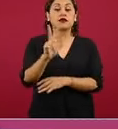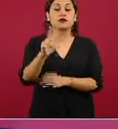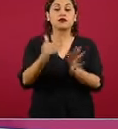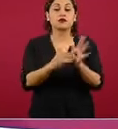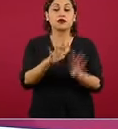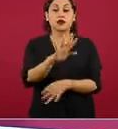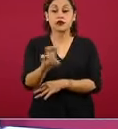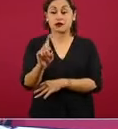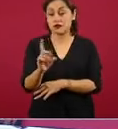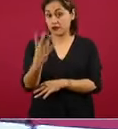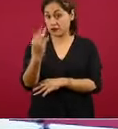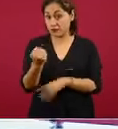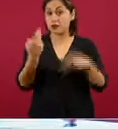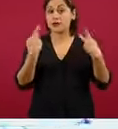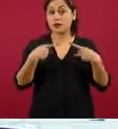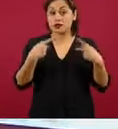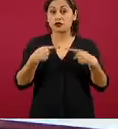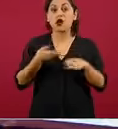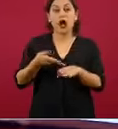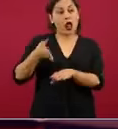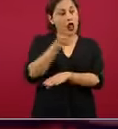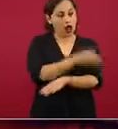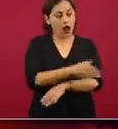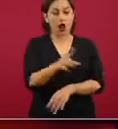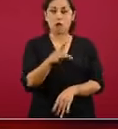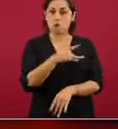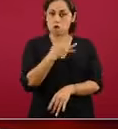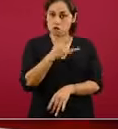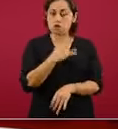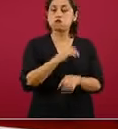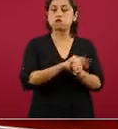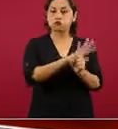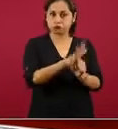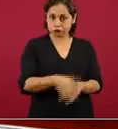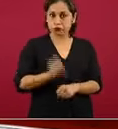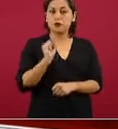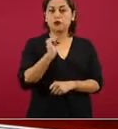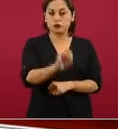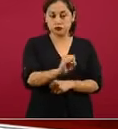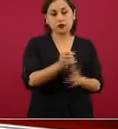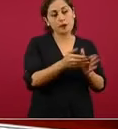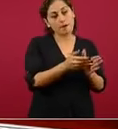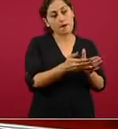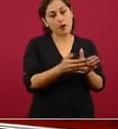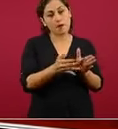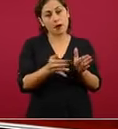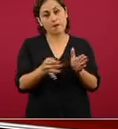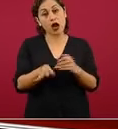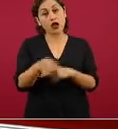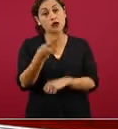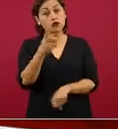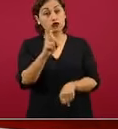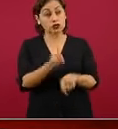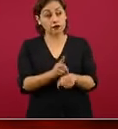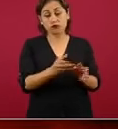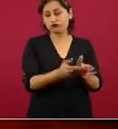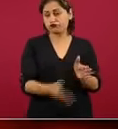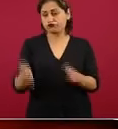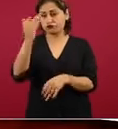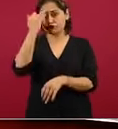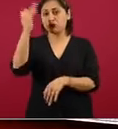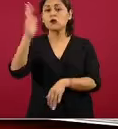1,048,539 personas que han tenido un cuadro de COVID y ya pasaron más de 14 días y por lo tanto se